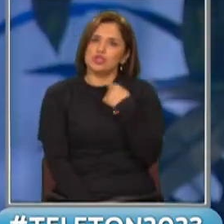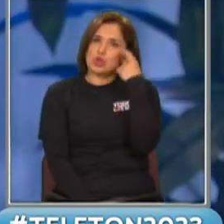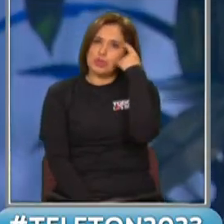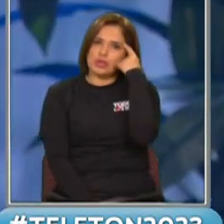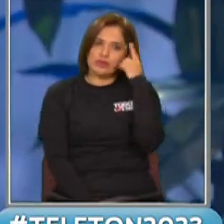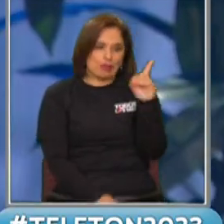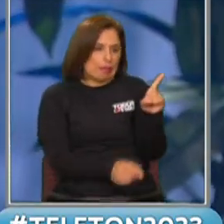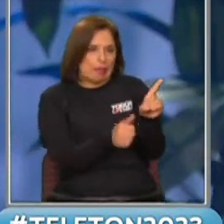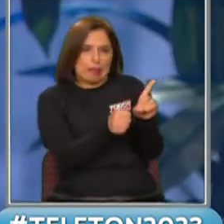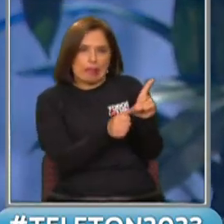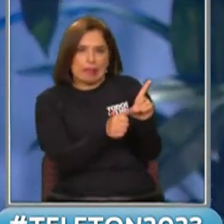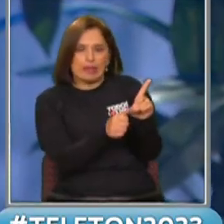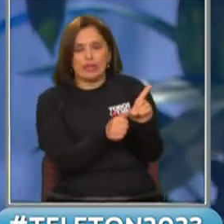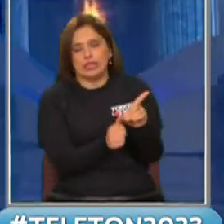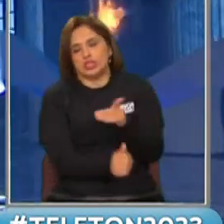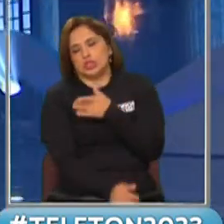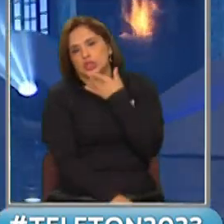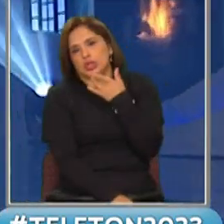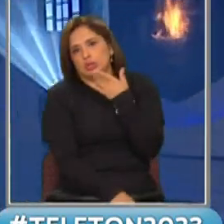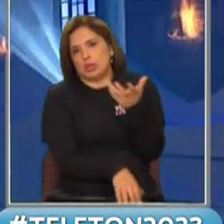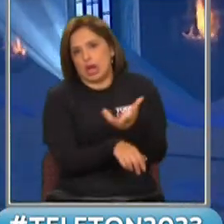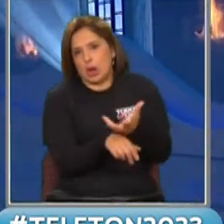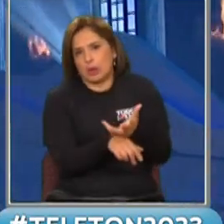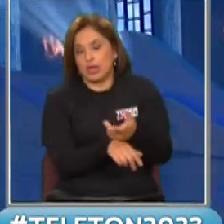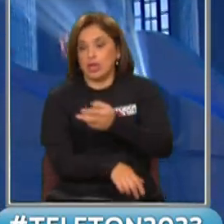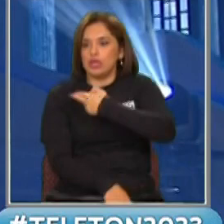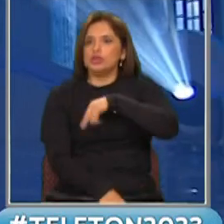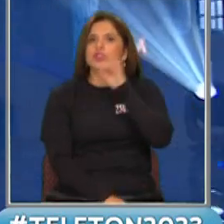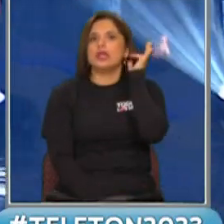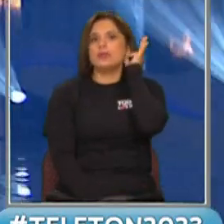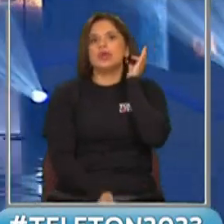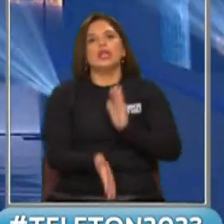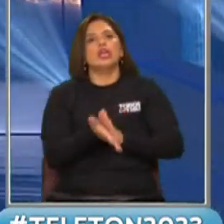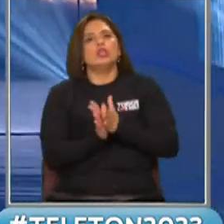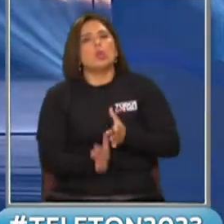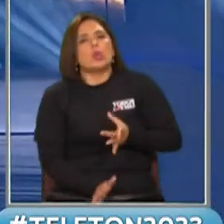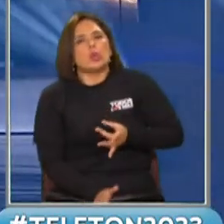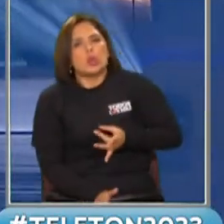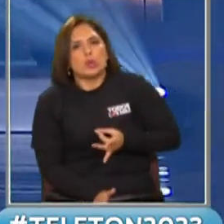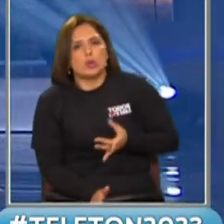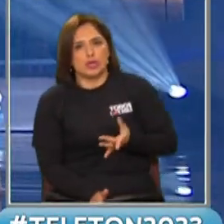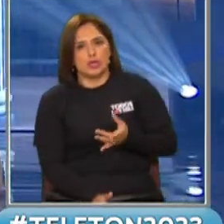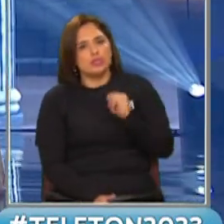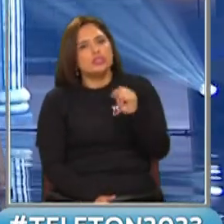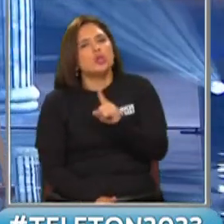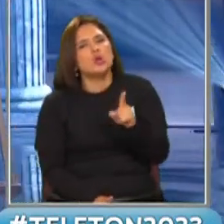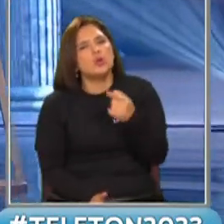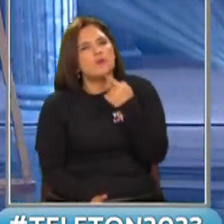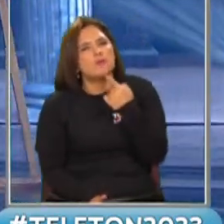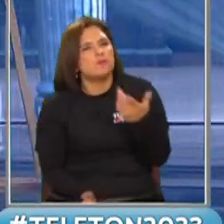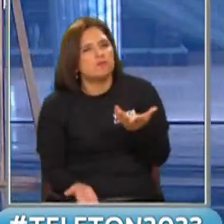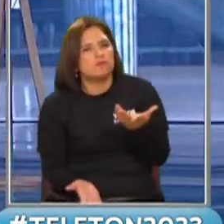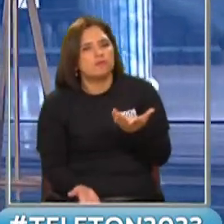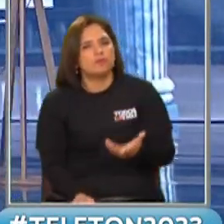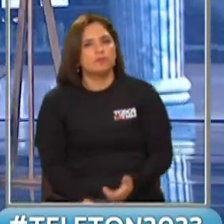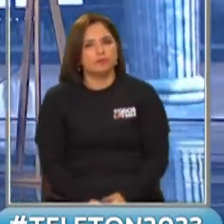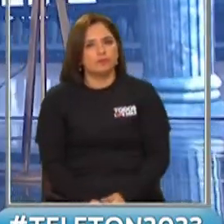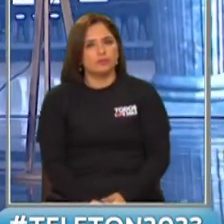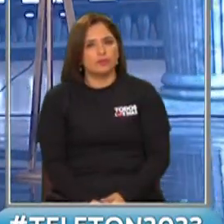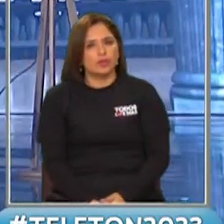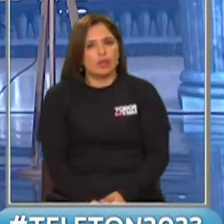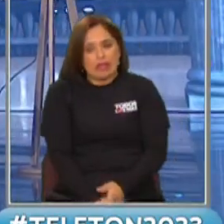operación es una haa tan sencilla en cambio a nosotras mujeres todo nos duele sí o no chiquilla